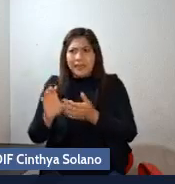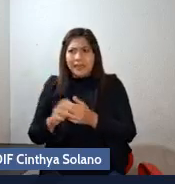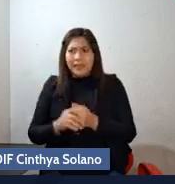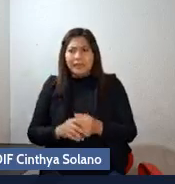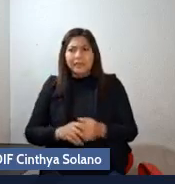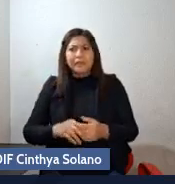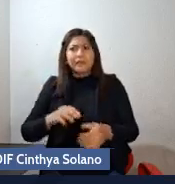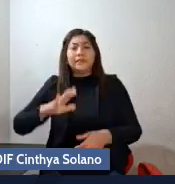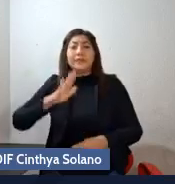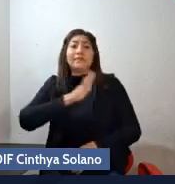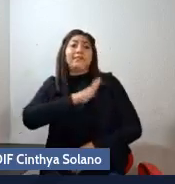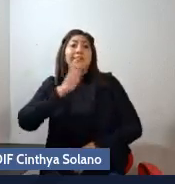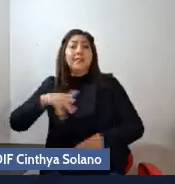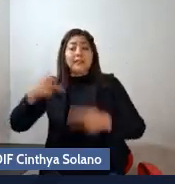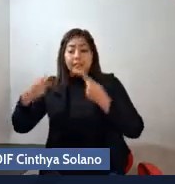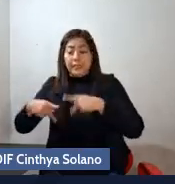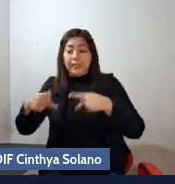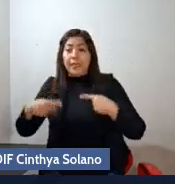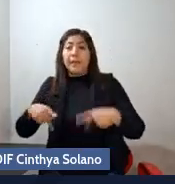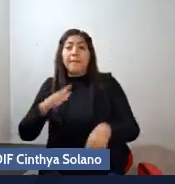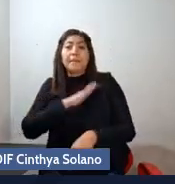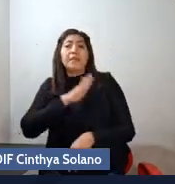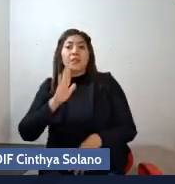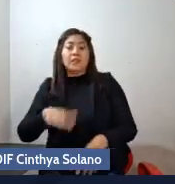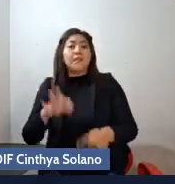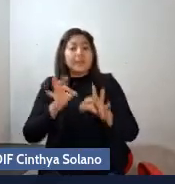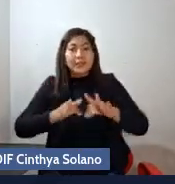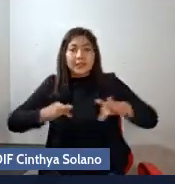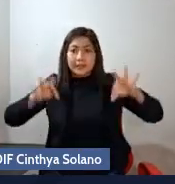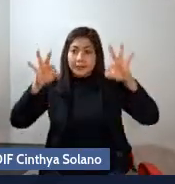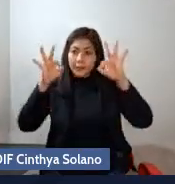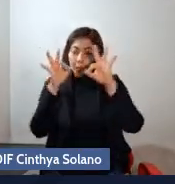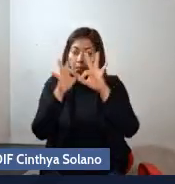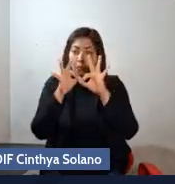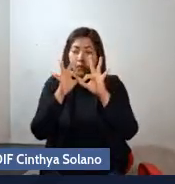Ajá. Y también es importante que el testamento es